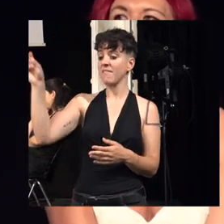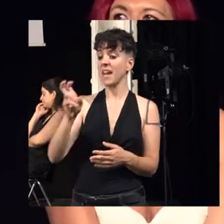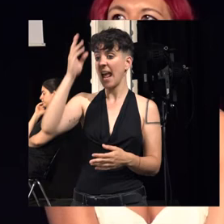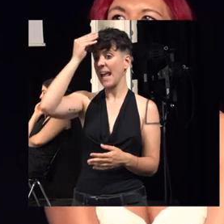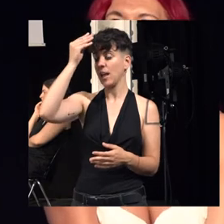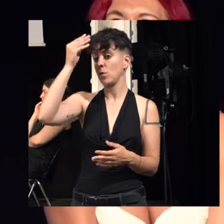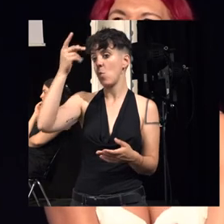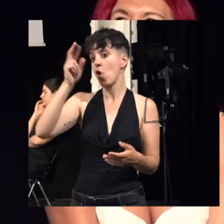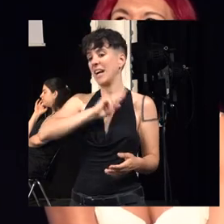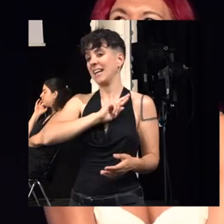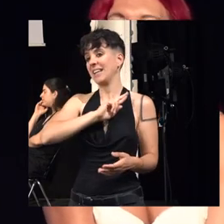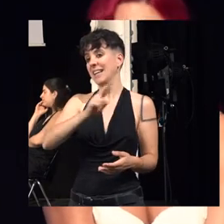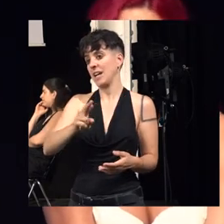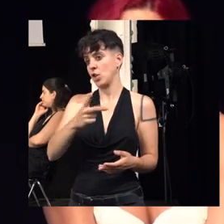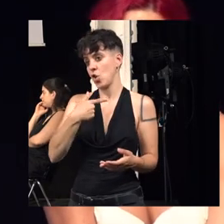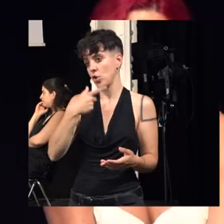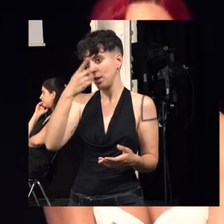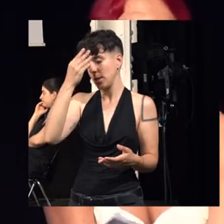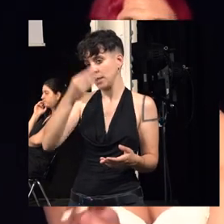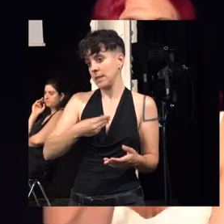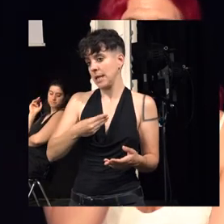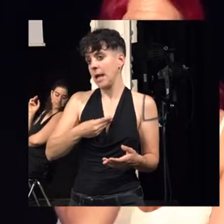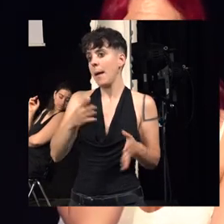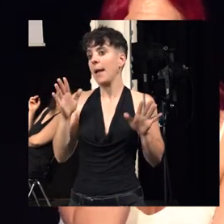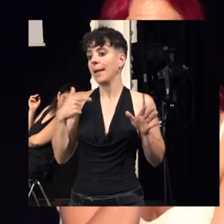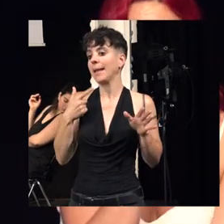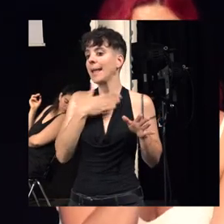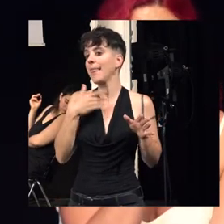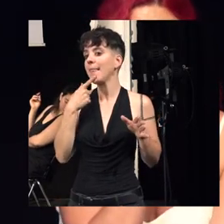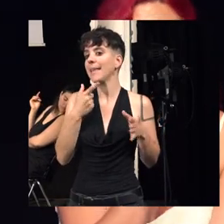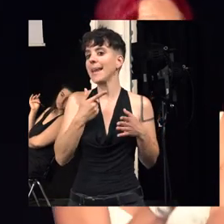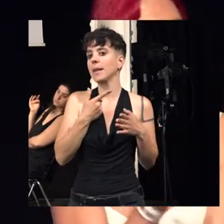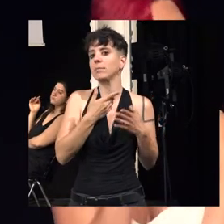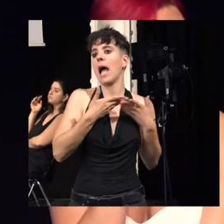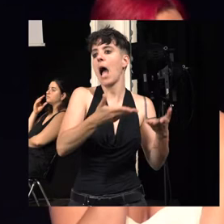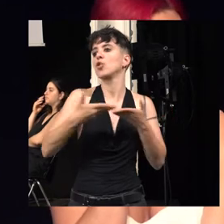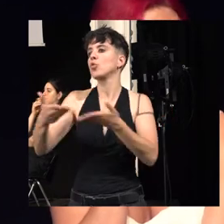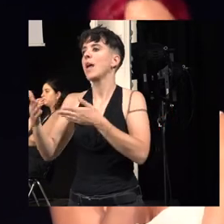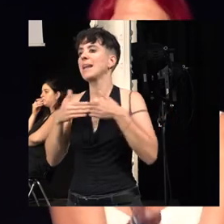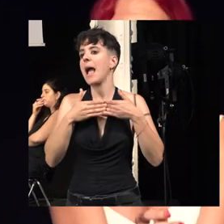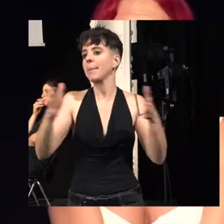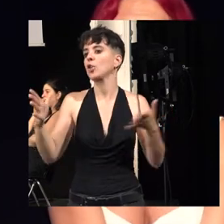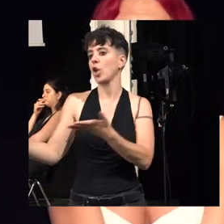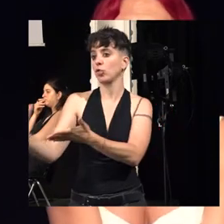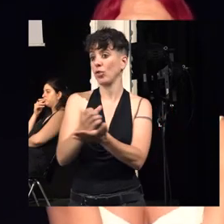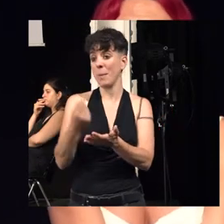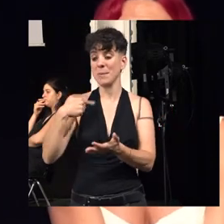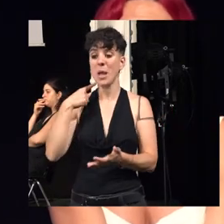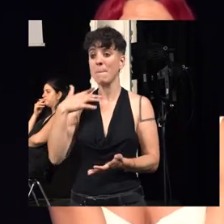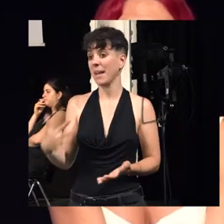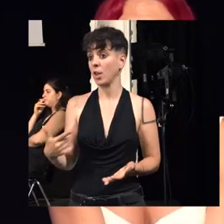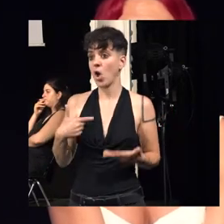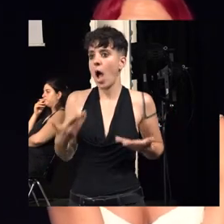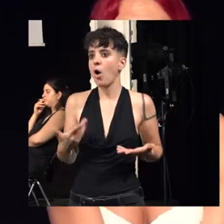era que había que ayudar a todo el mundo y había que ser abierto a todo el mundo, cosa que se ha perdido. Parece que no hay que ser